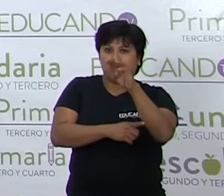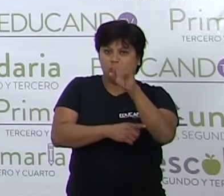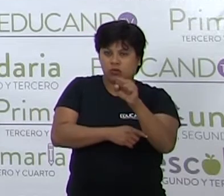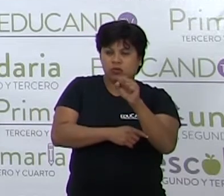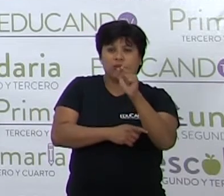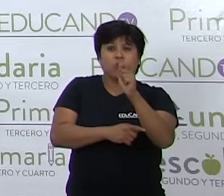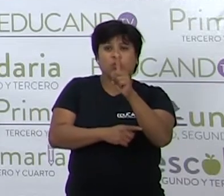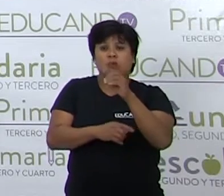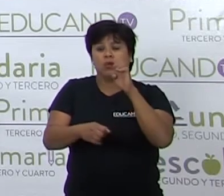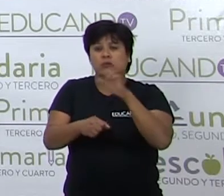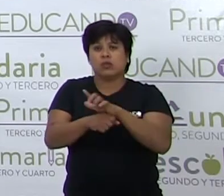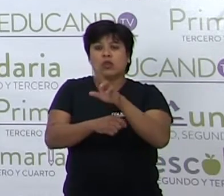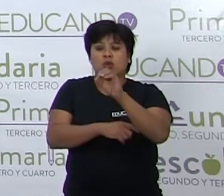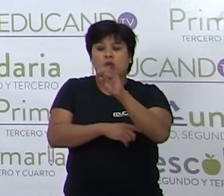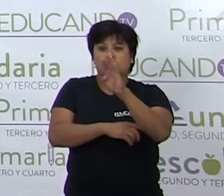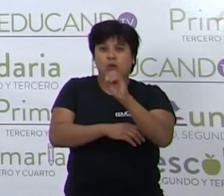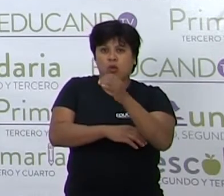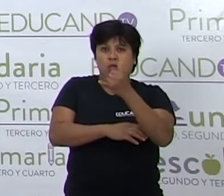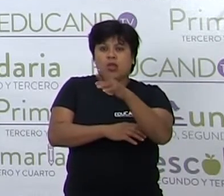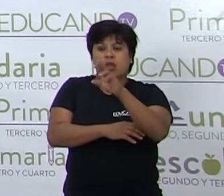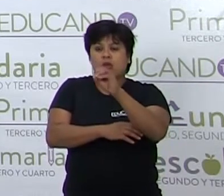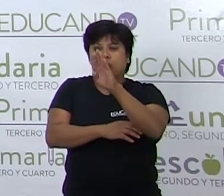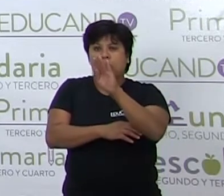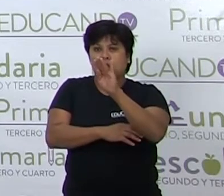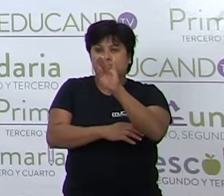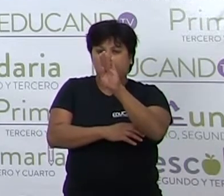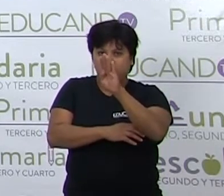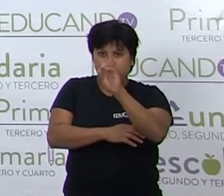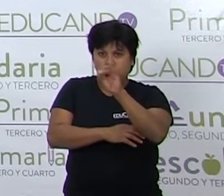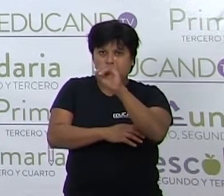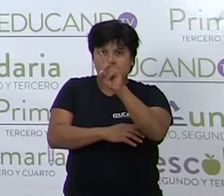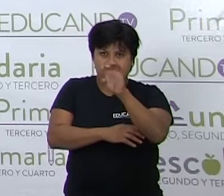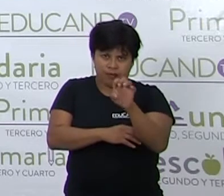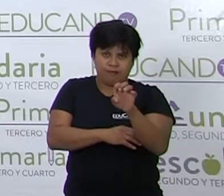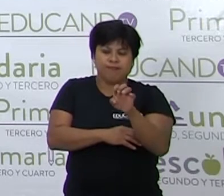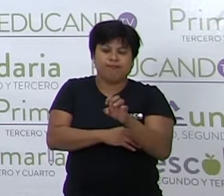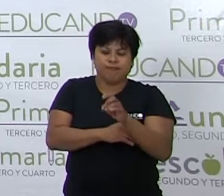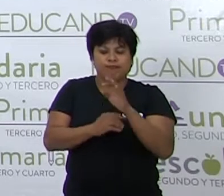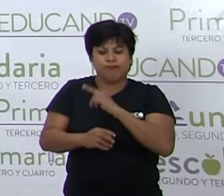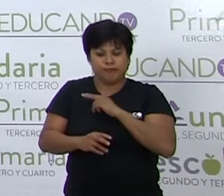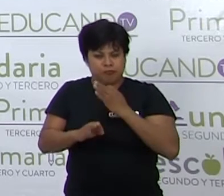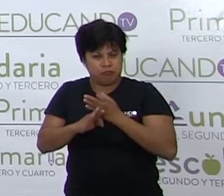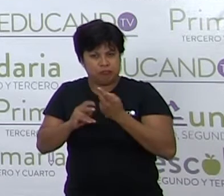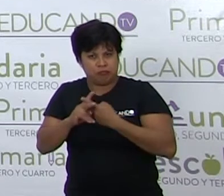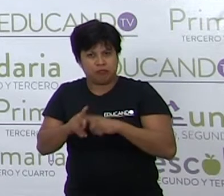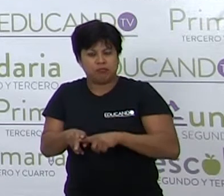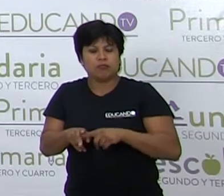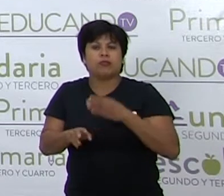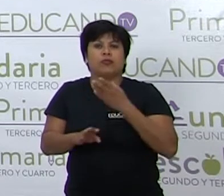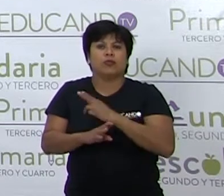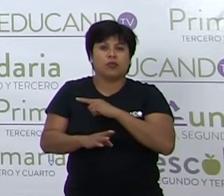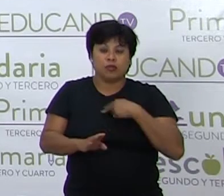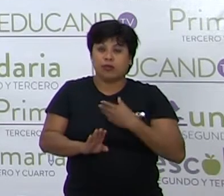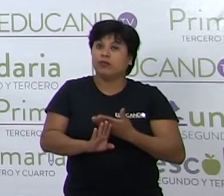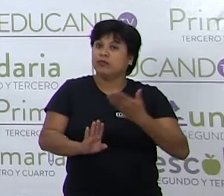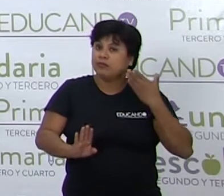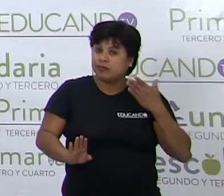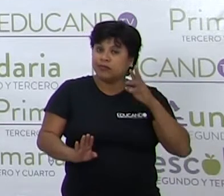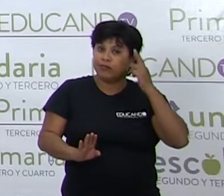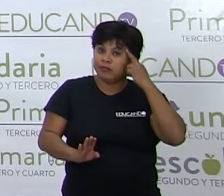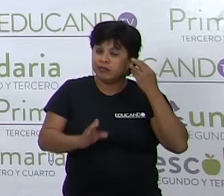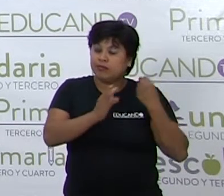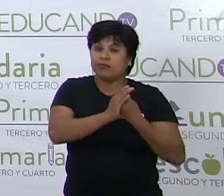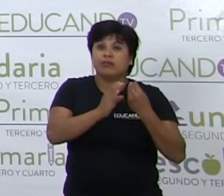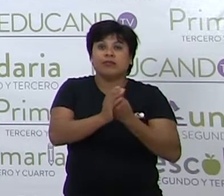del rombo y del romboide vamos a comenzar la sesión anterior vimos los triángulos